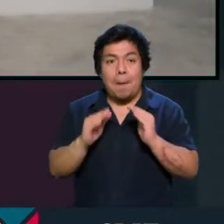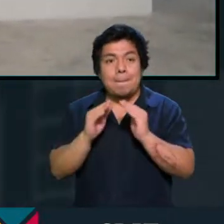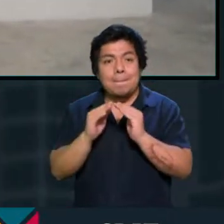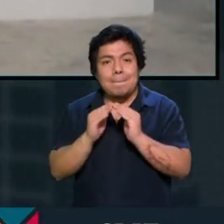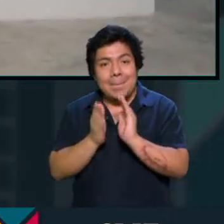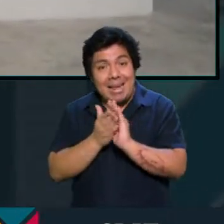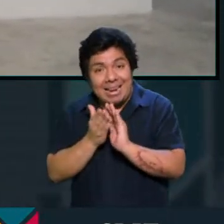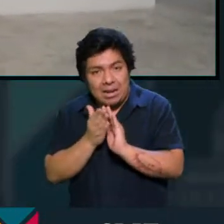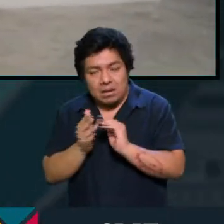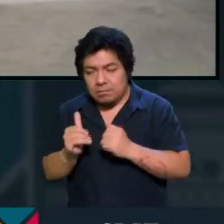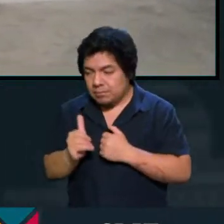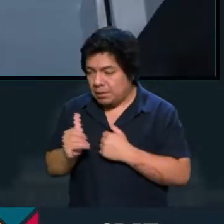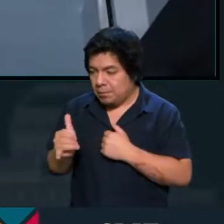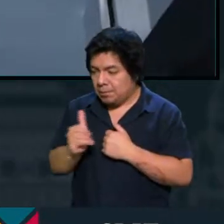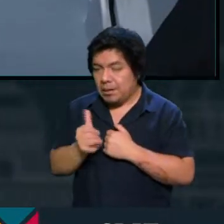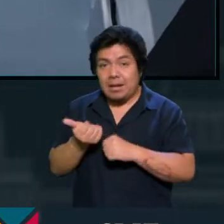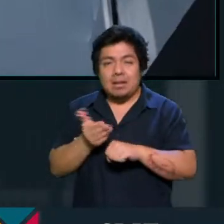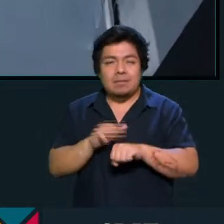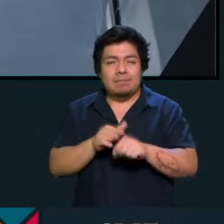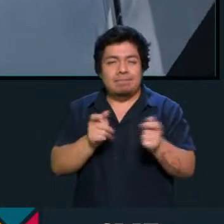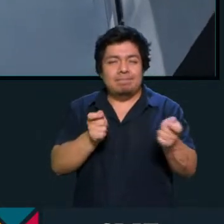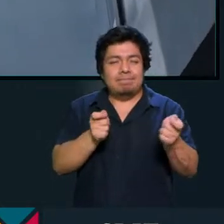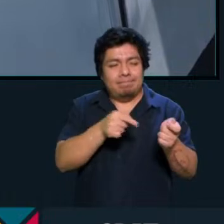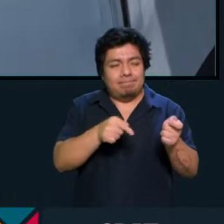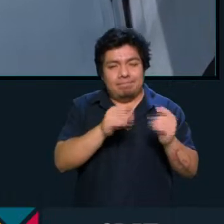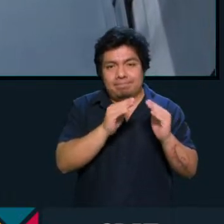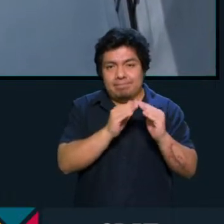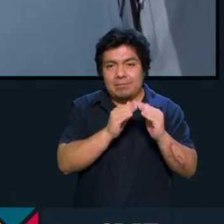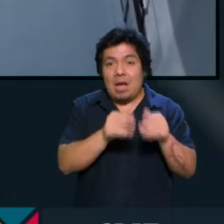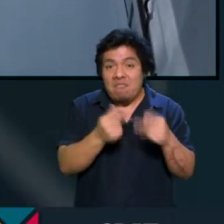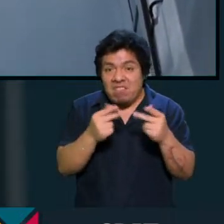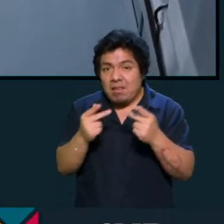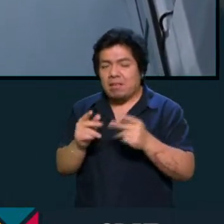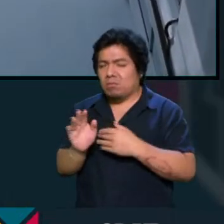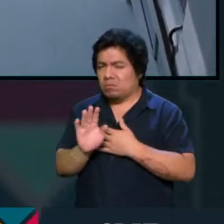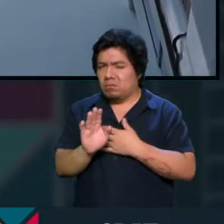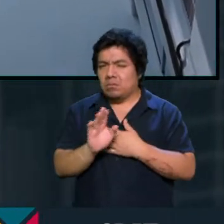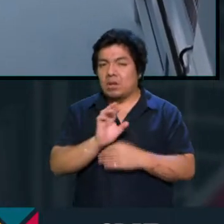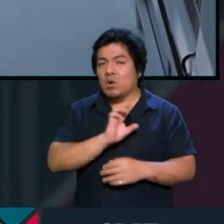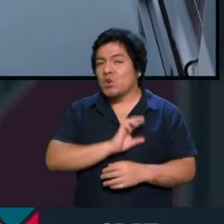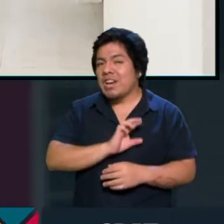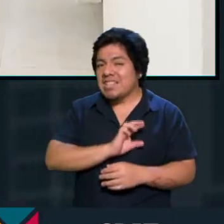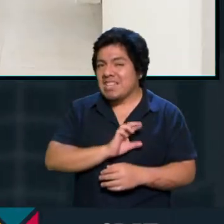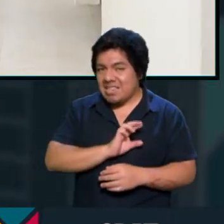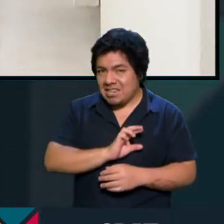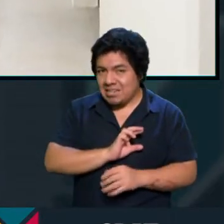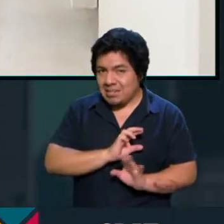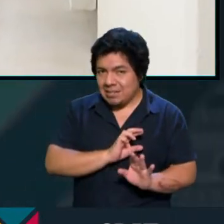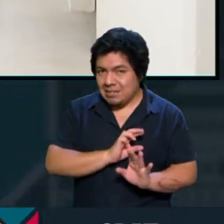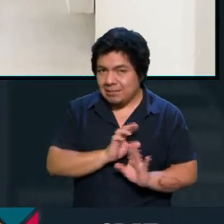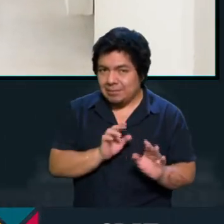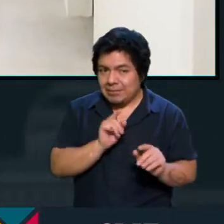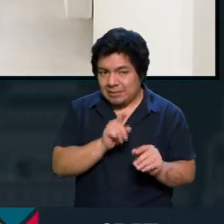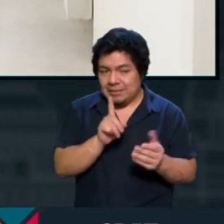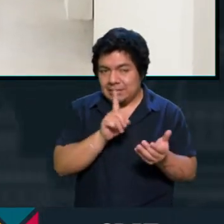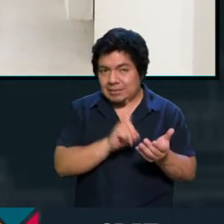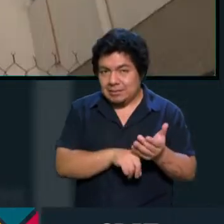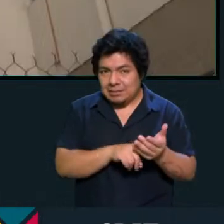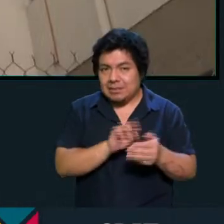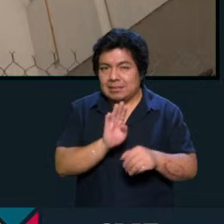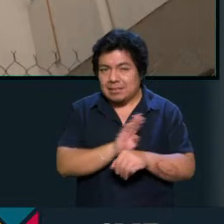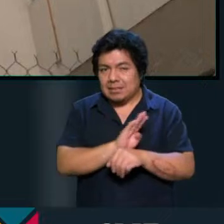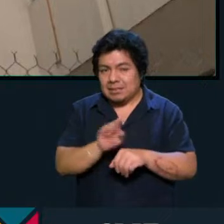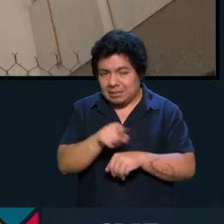Infonavit también va a administrar estas viviendas que no son para venderlas, sino para rentarlas y ahí se va a beneficiar a